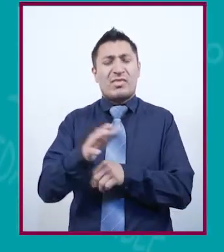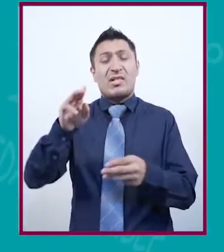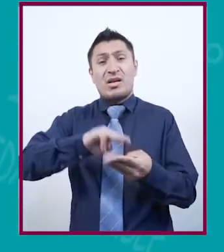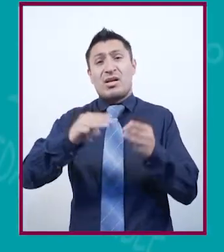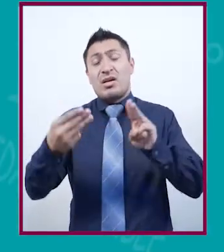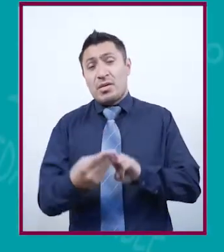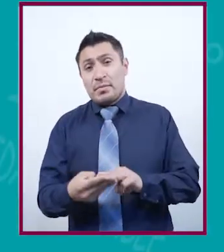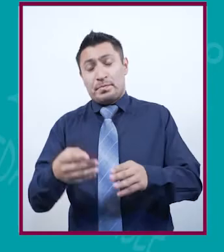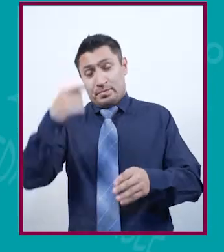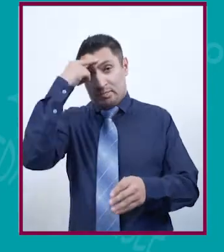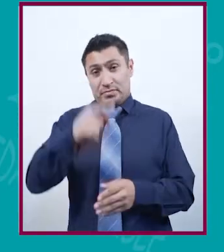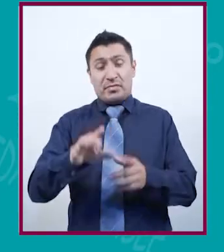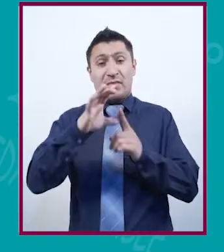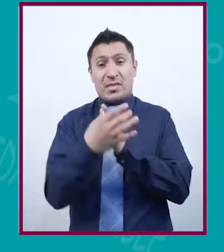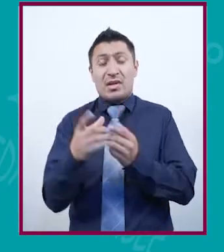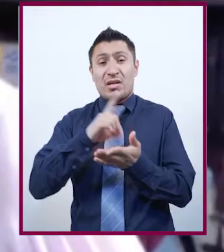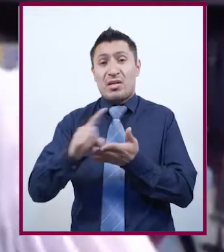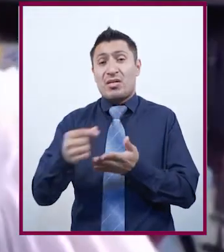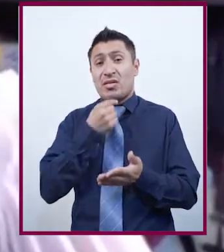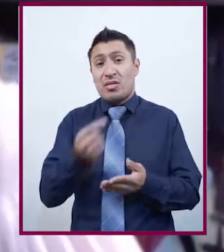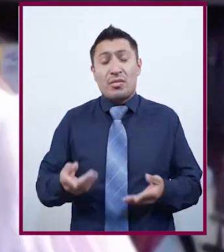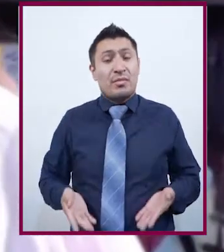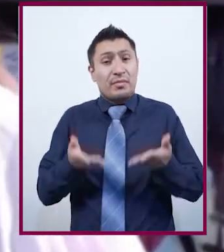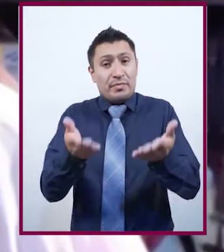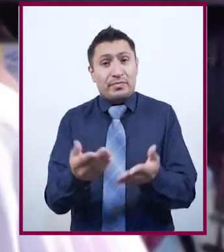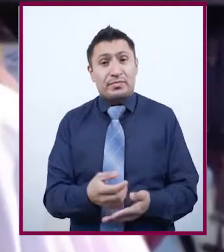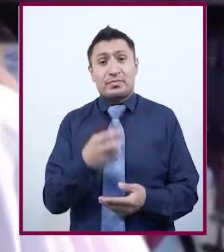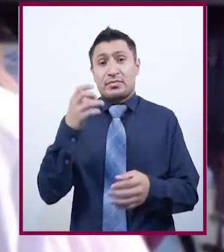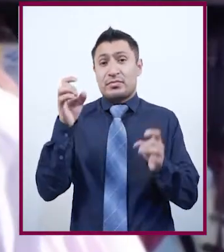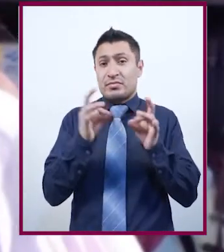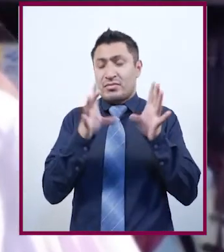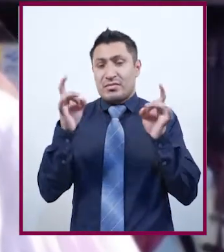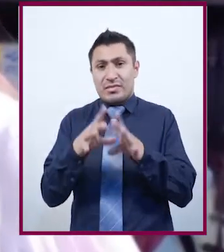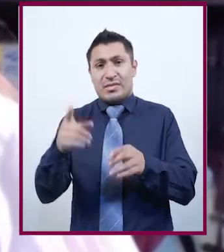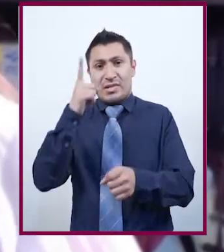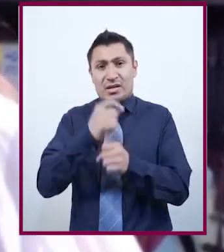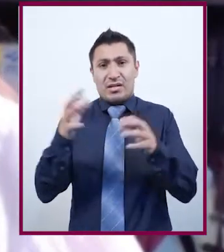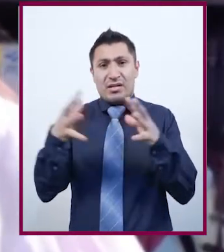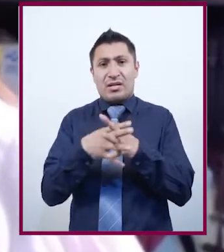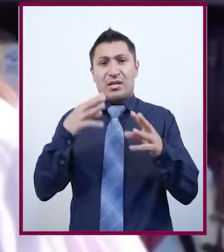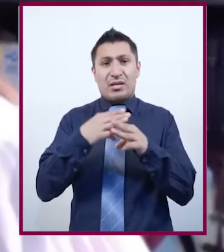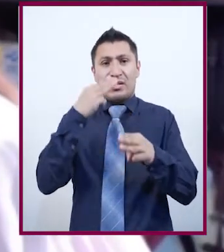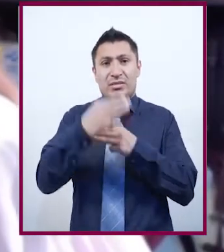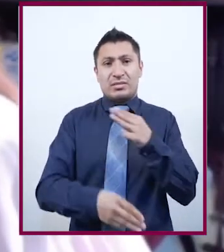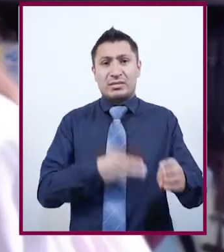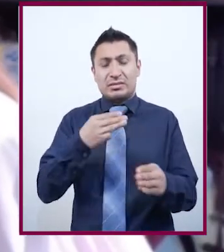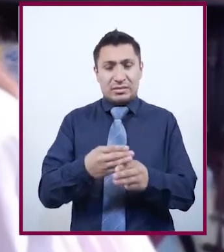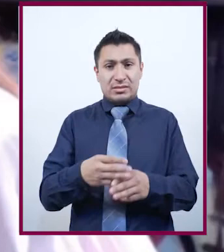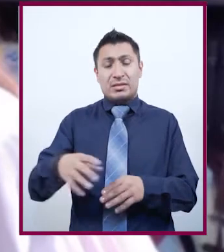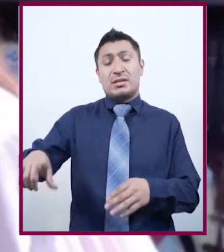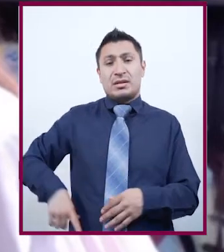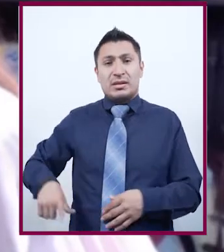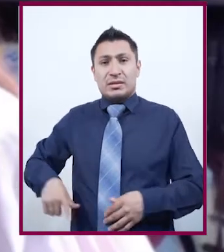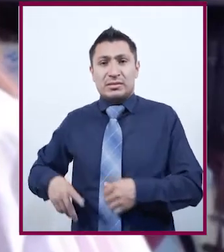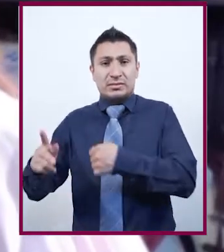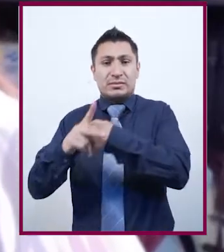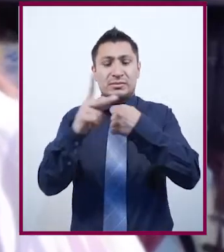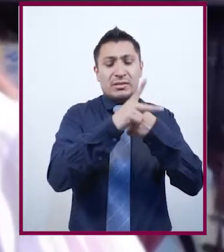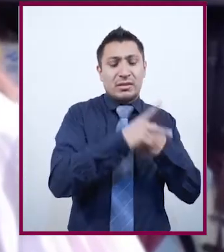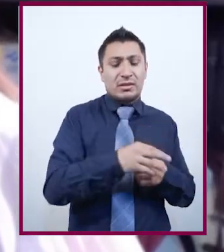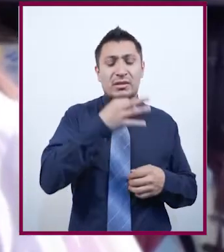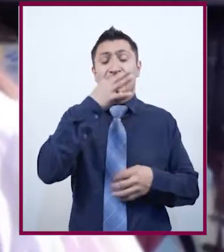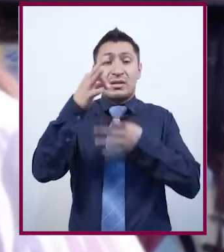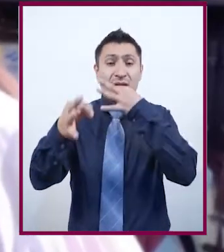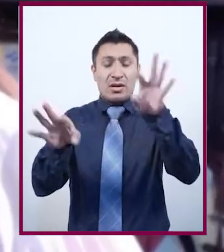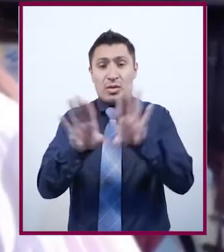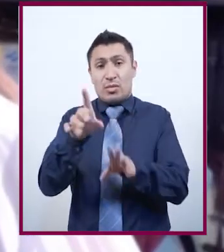de la Convención de los Derechos del Niño? Derivado de los terribles sucesos durante la Primera Guerra Mundial, los estados advierten